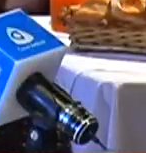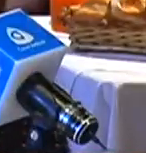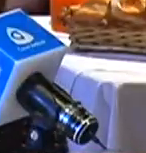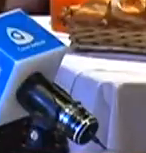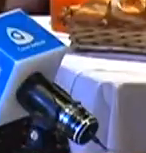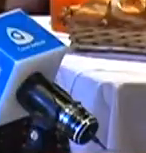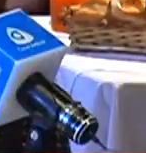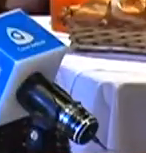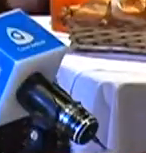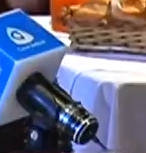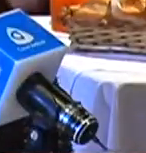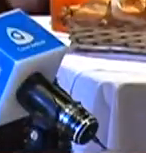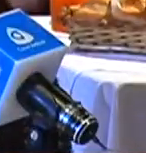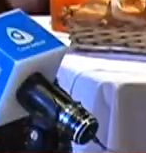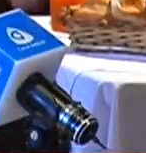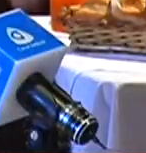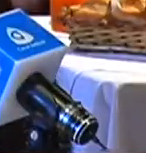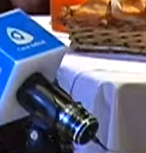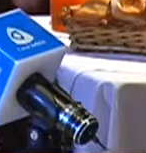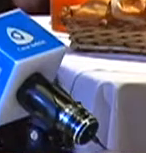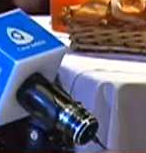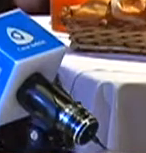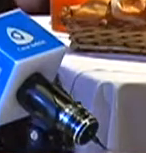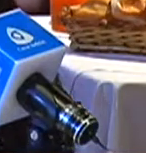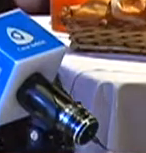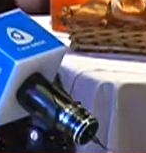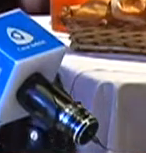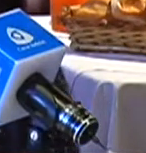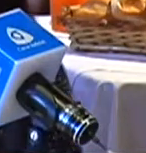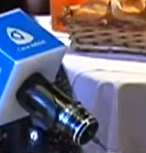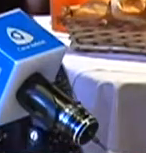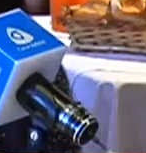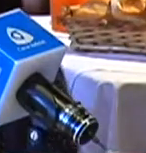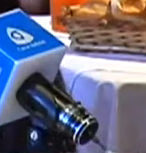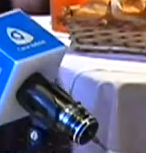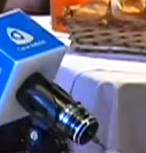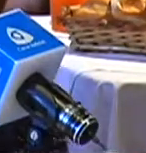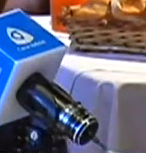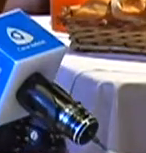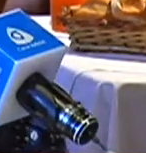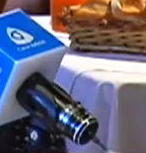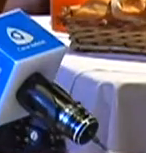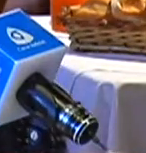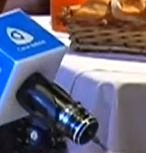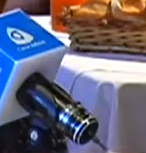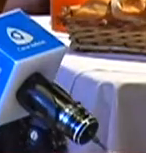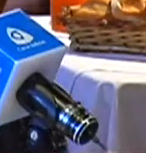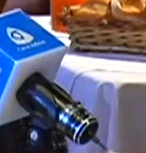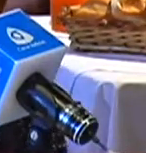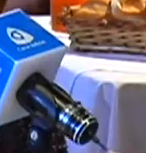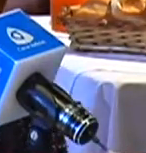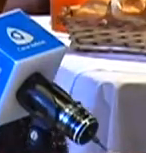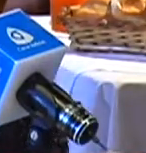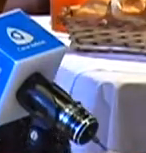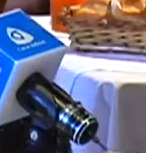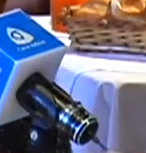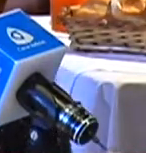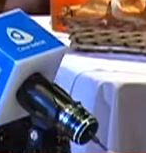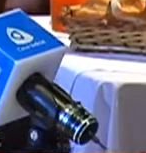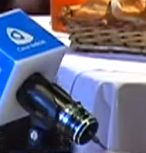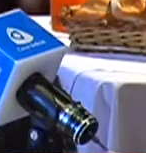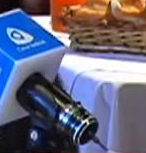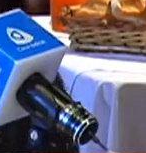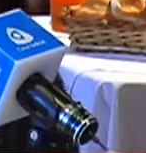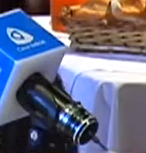El viernes iniciamos, pues por supuesto, con un concierto del tenor zapoteco Edilberto Regalado en la ceremonia de inauguración,